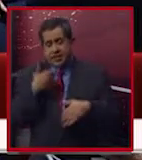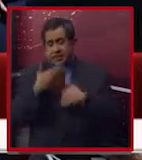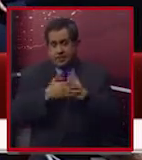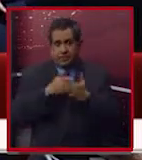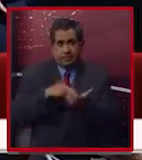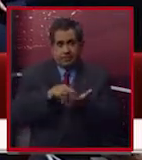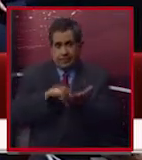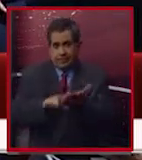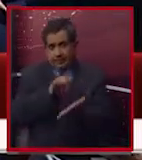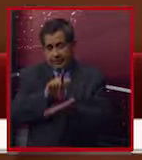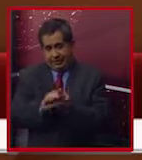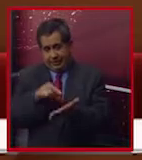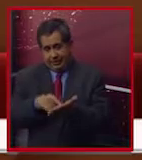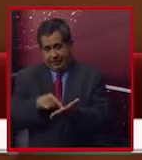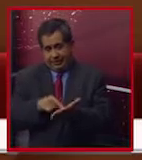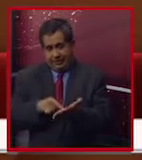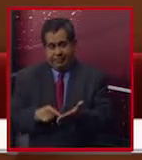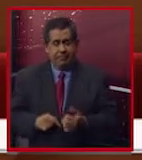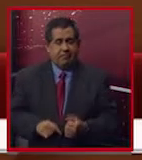ley